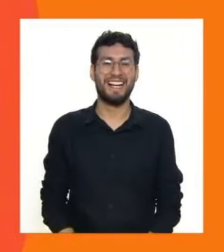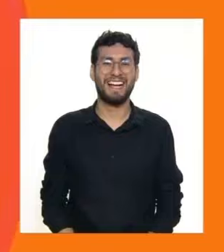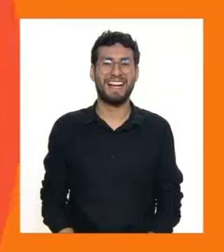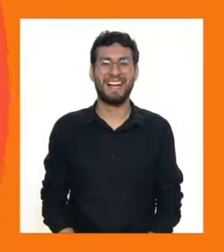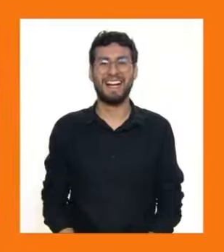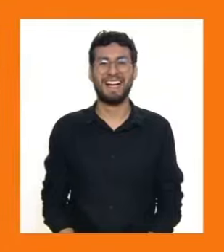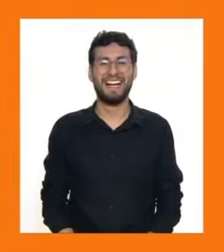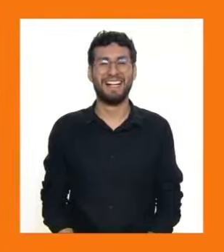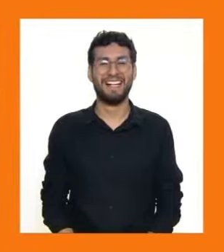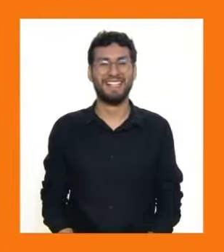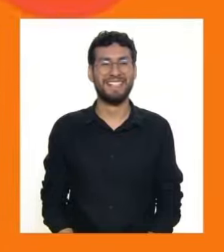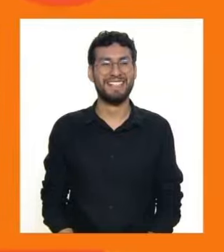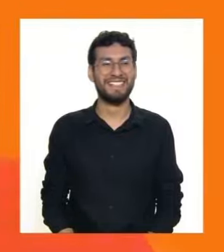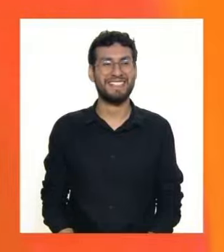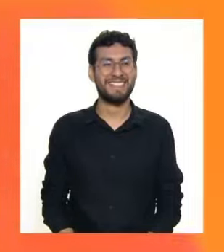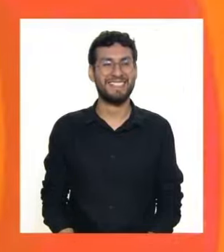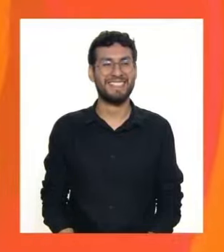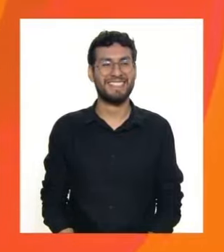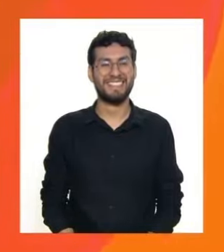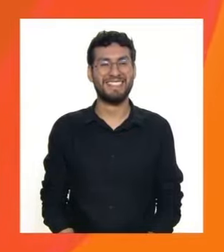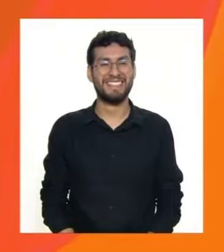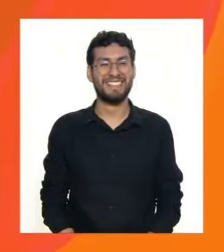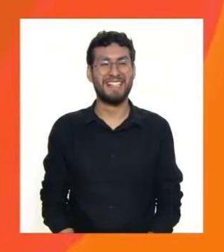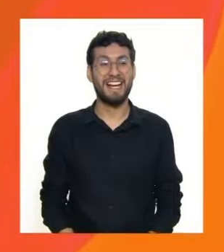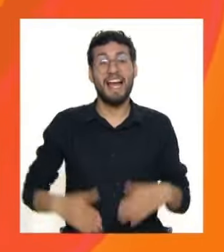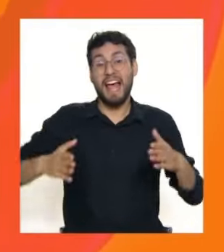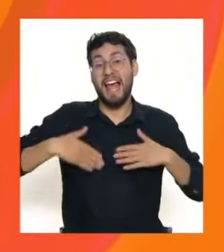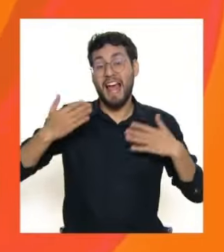Para saber cuánto